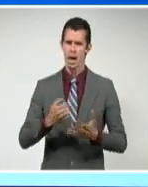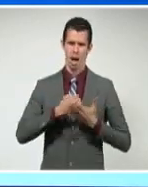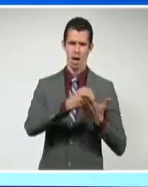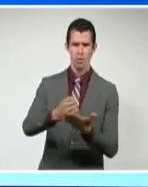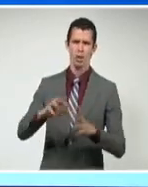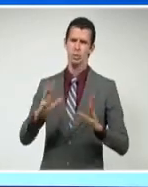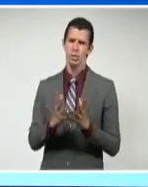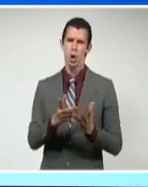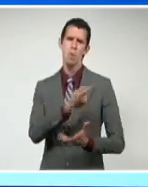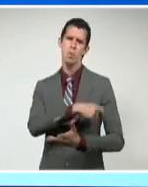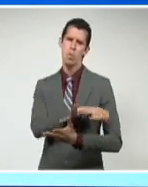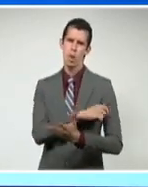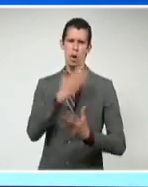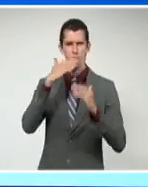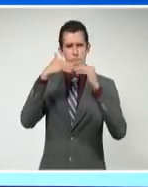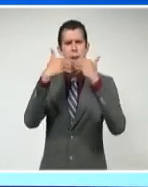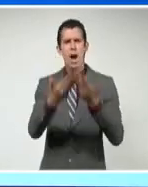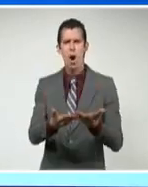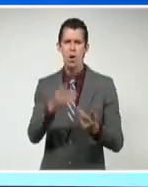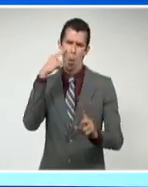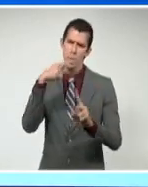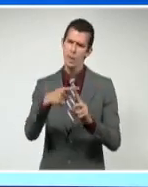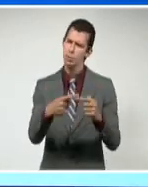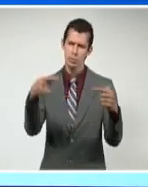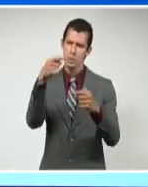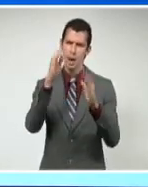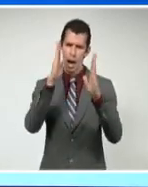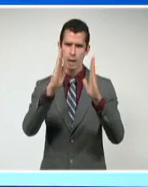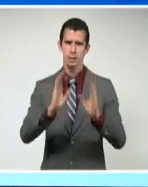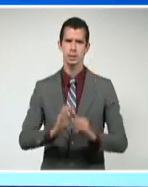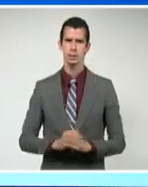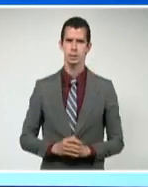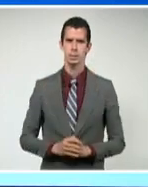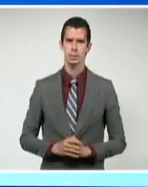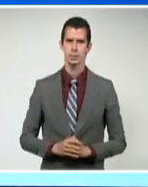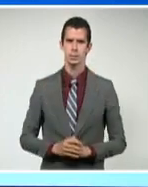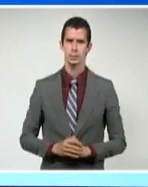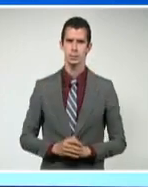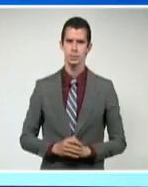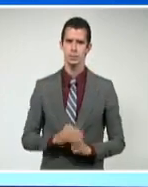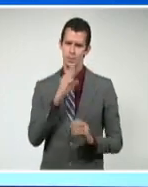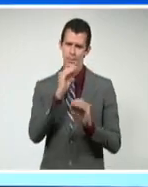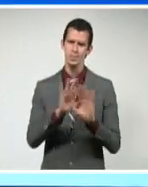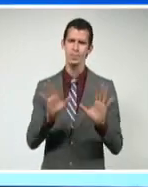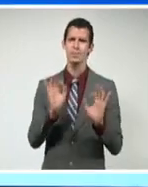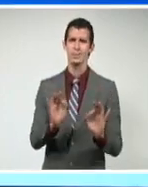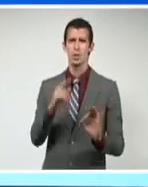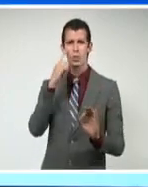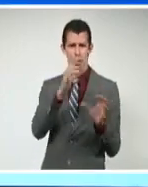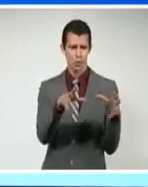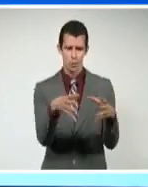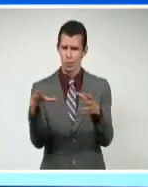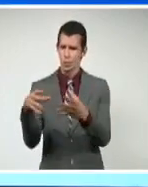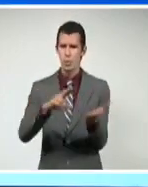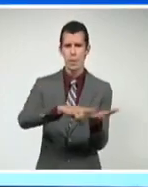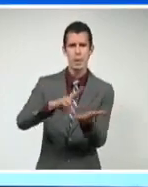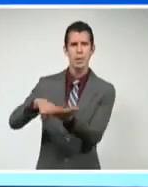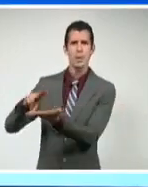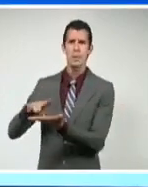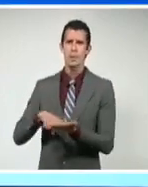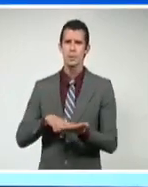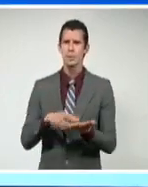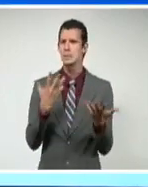de civismo. Esa Cuba donde mercenarios probadamente pagados para provocar no son desaparecidos